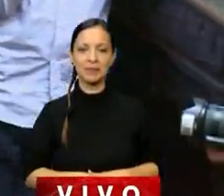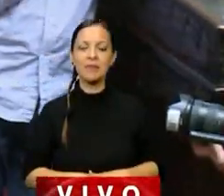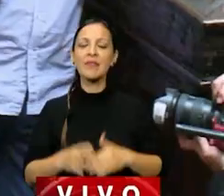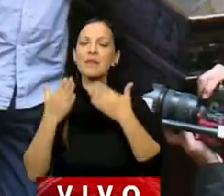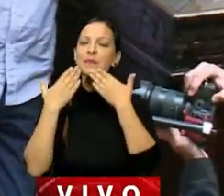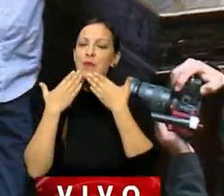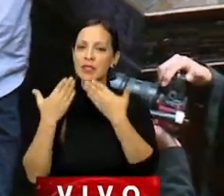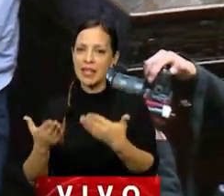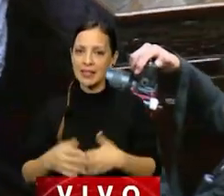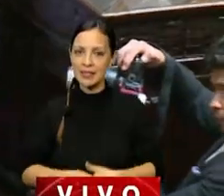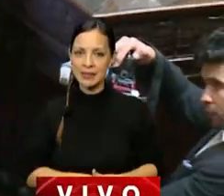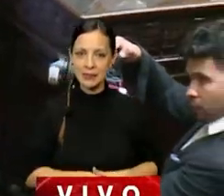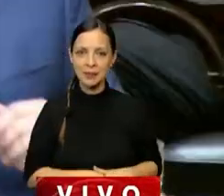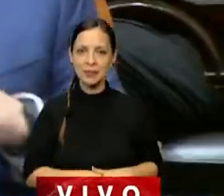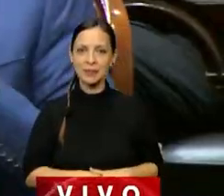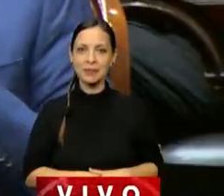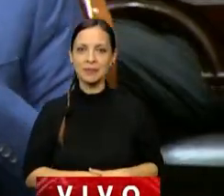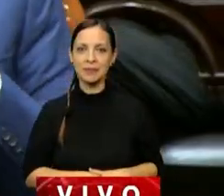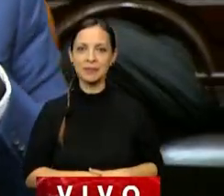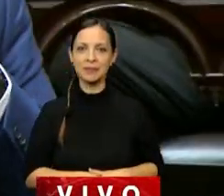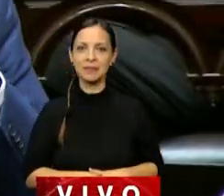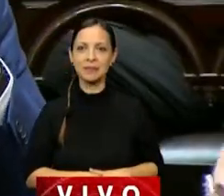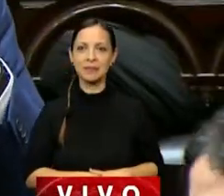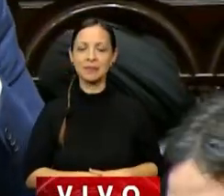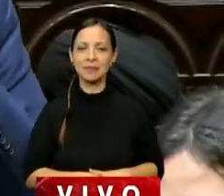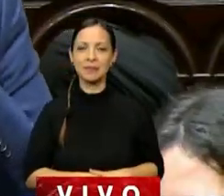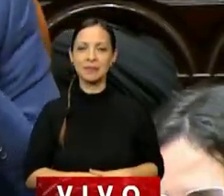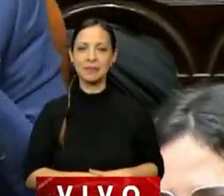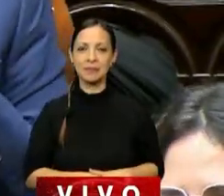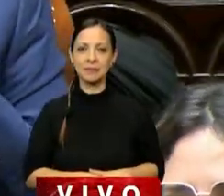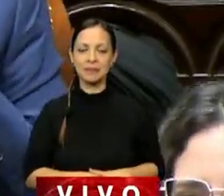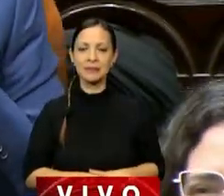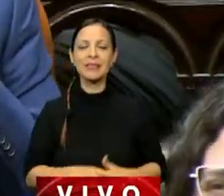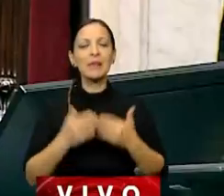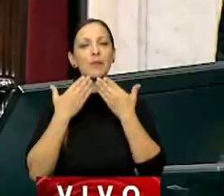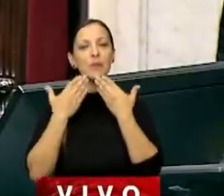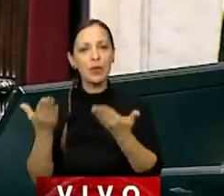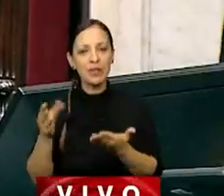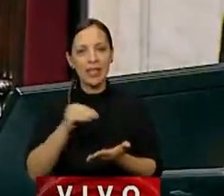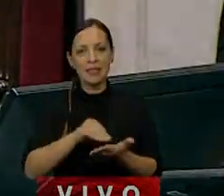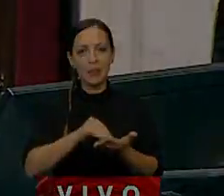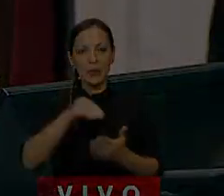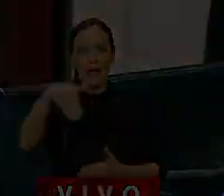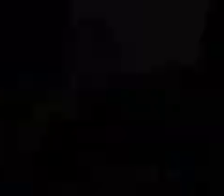Muchas gracias. Muchas gracias, diputado Martínez.